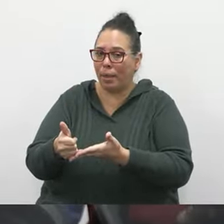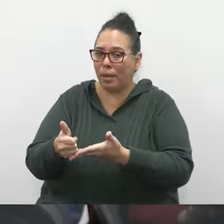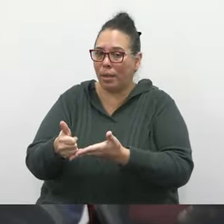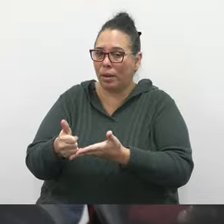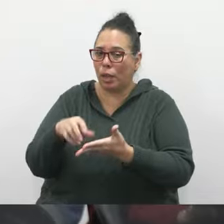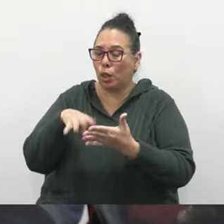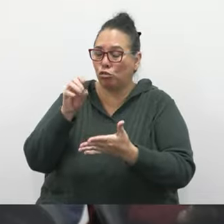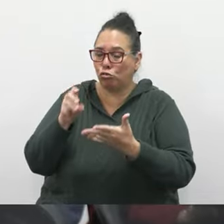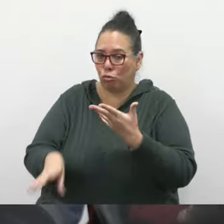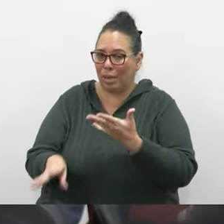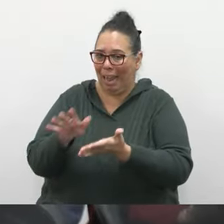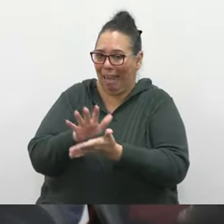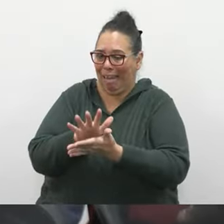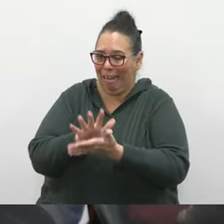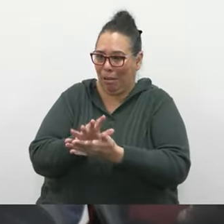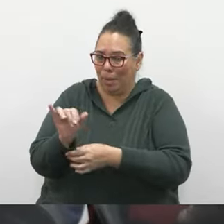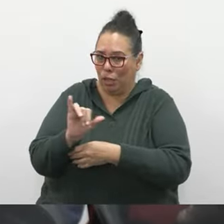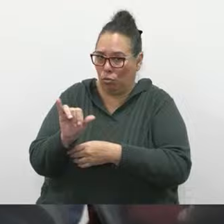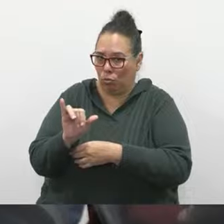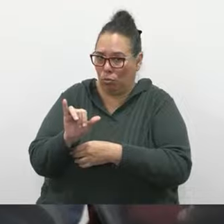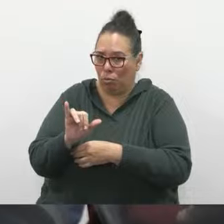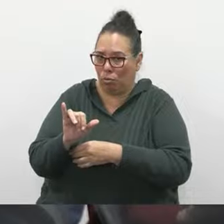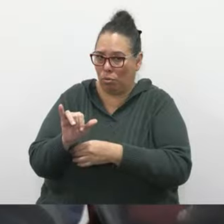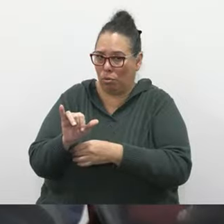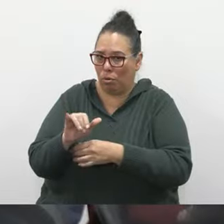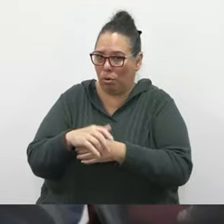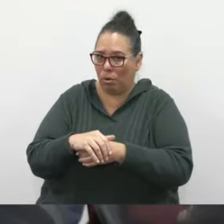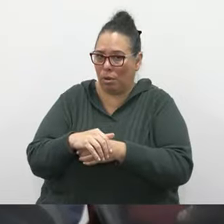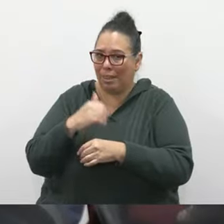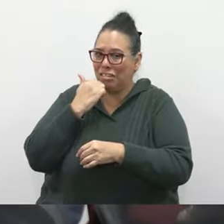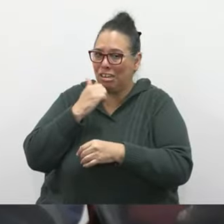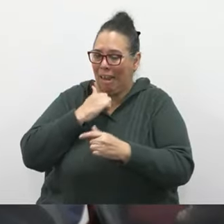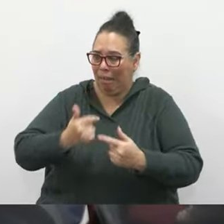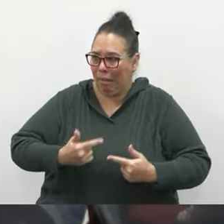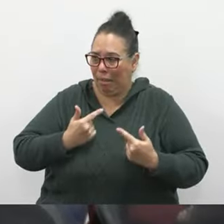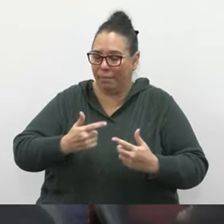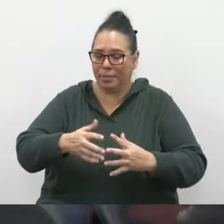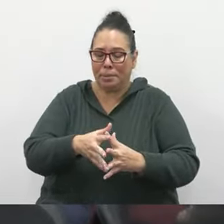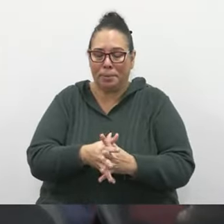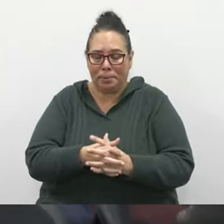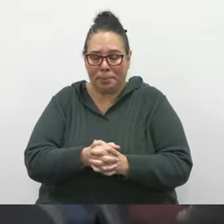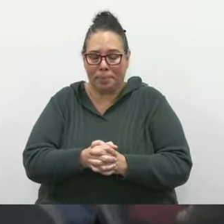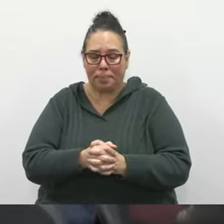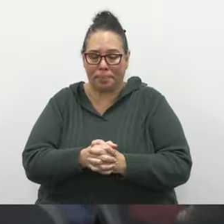the students academically and on their daily lives.